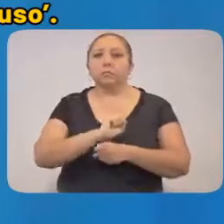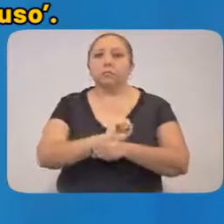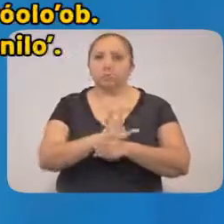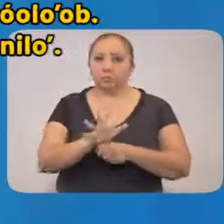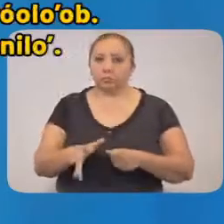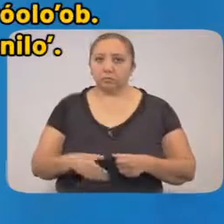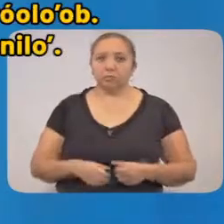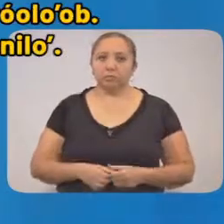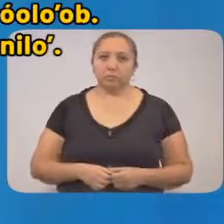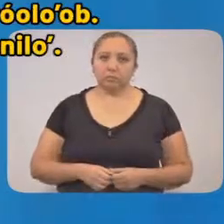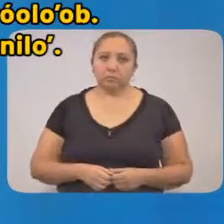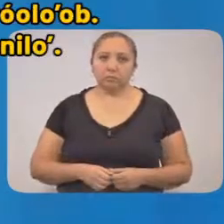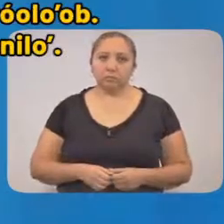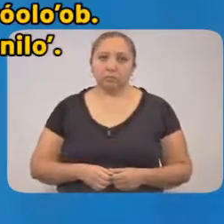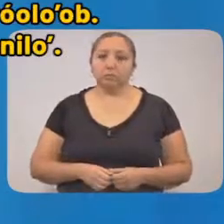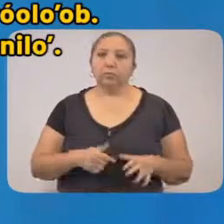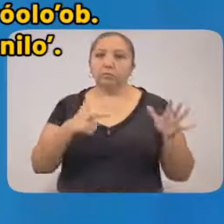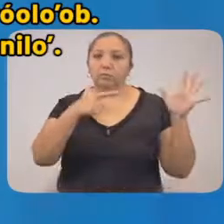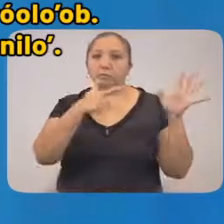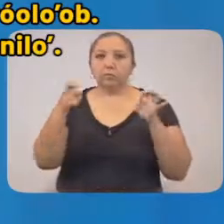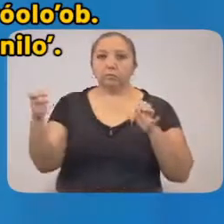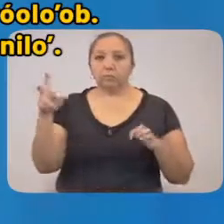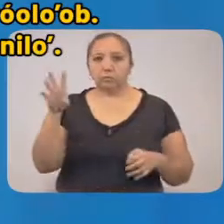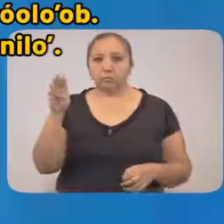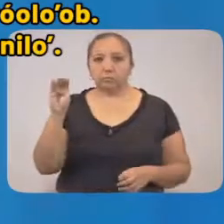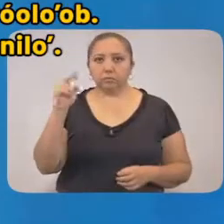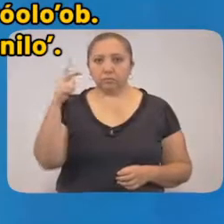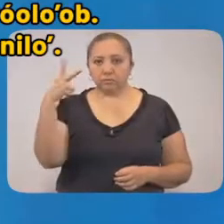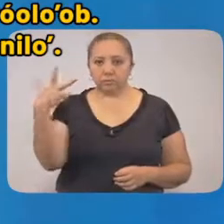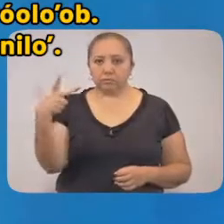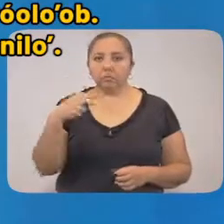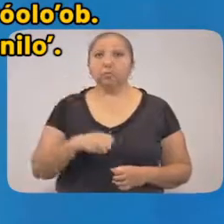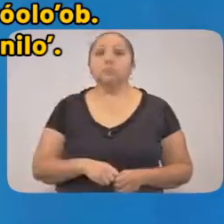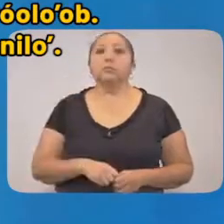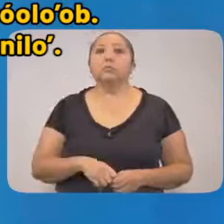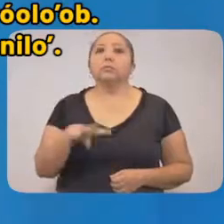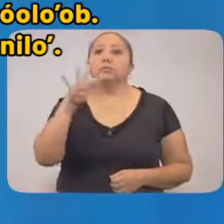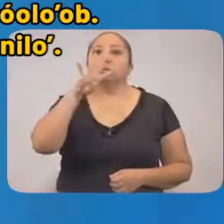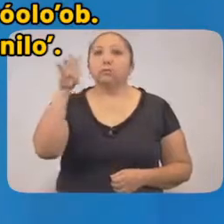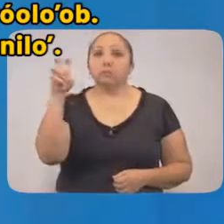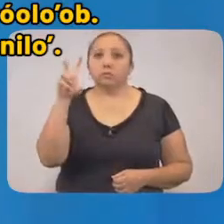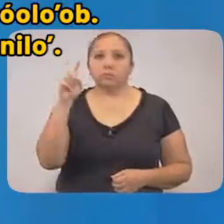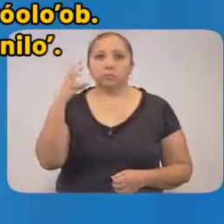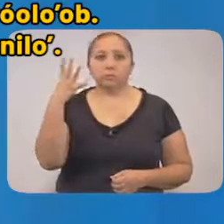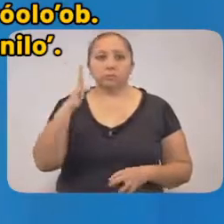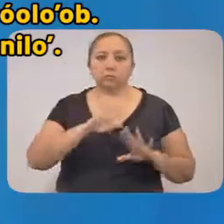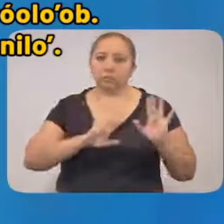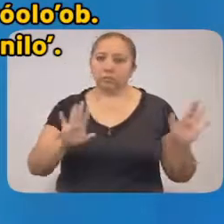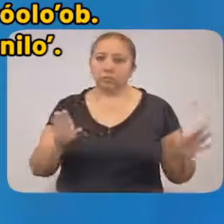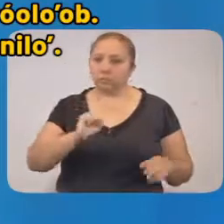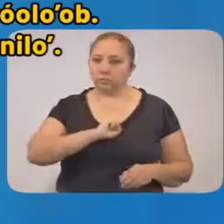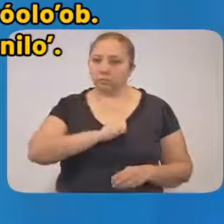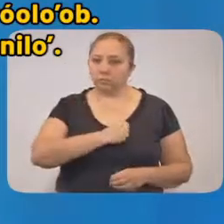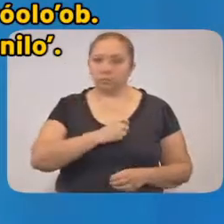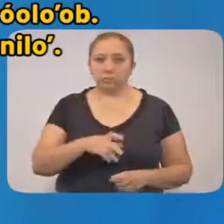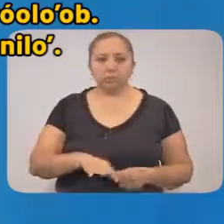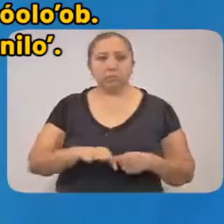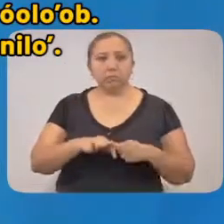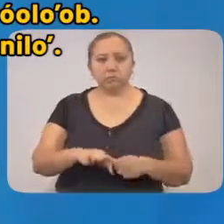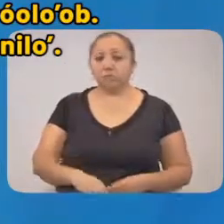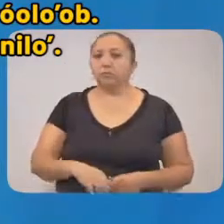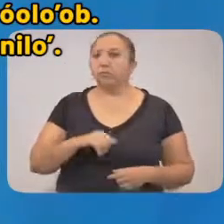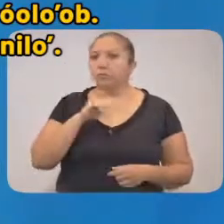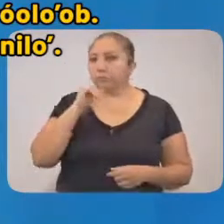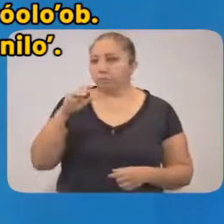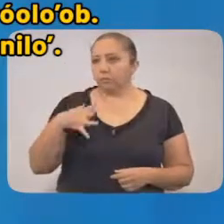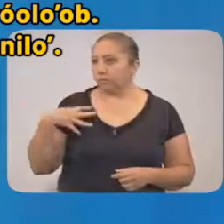coronavirus. De los 798 casos confirmados, 434 ya se recuperaron, no presentan síntomas